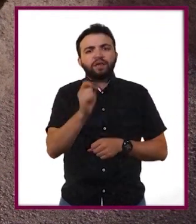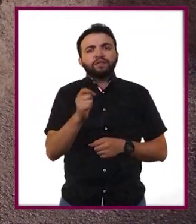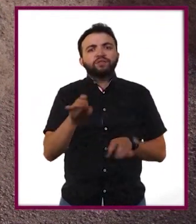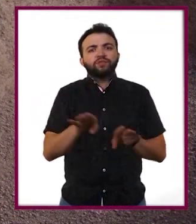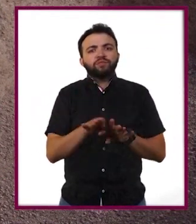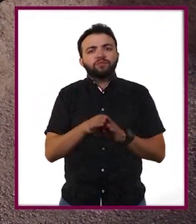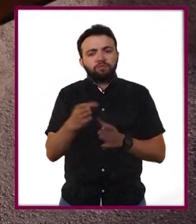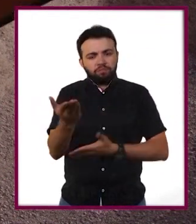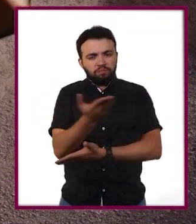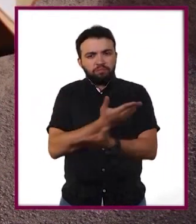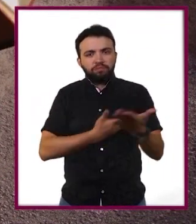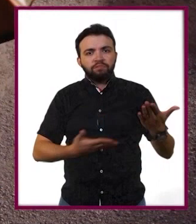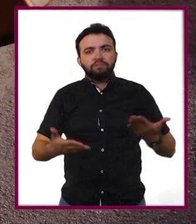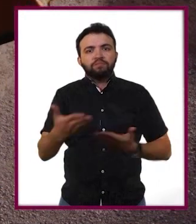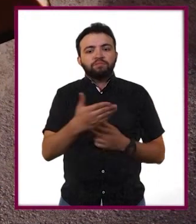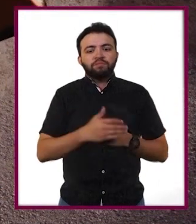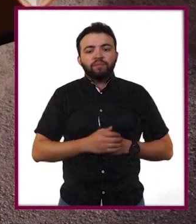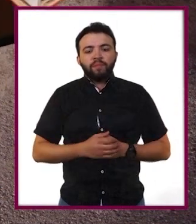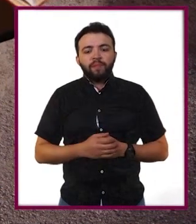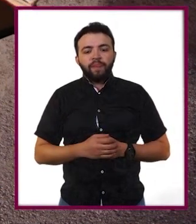la que mejor les guste.